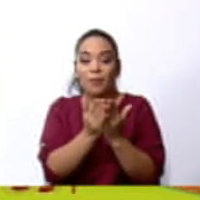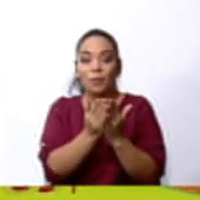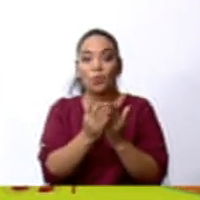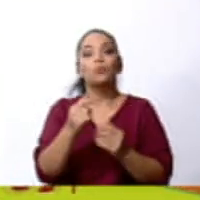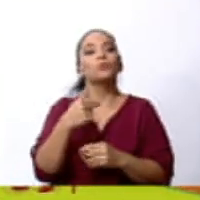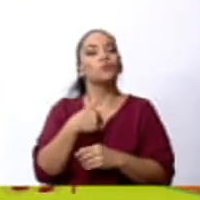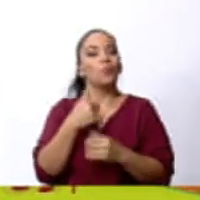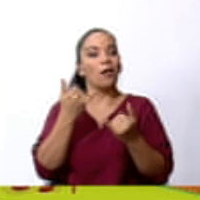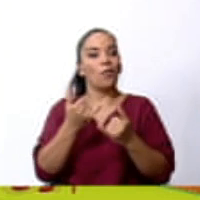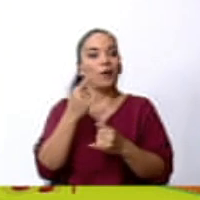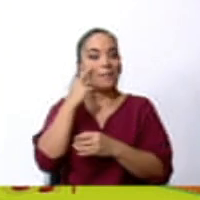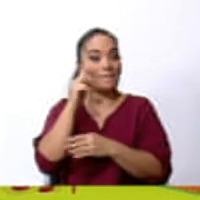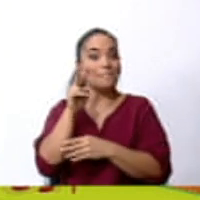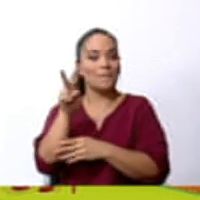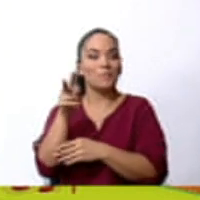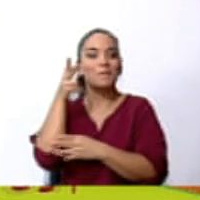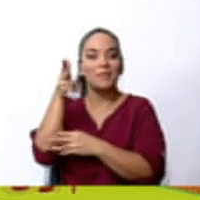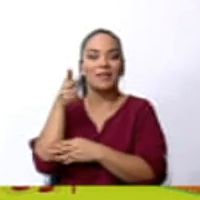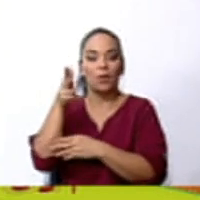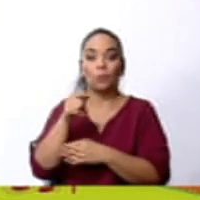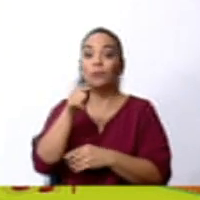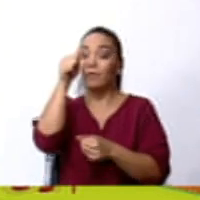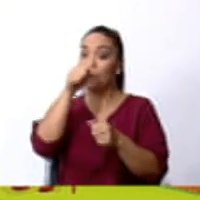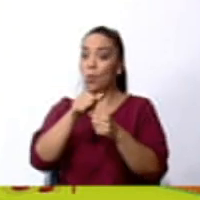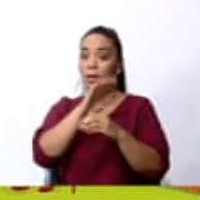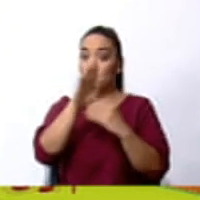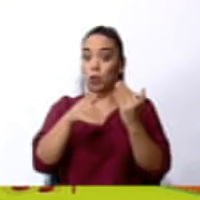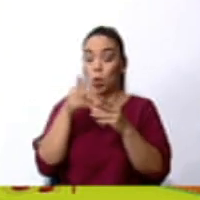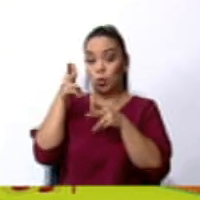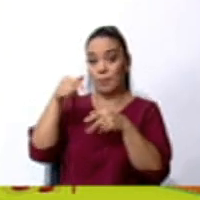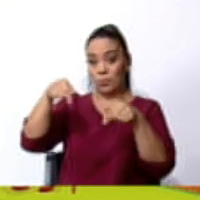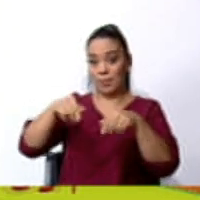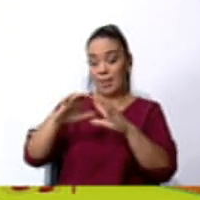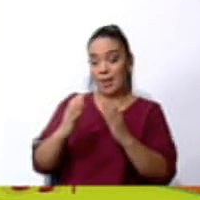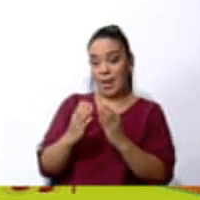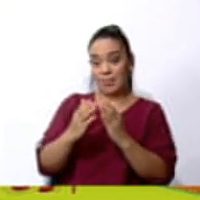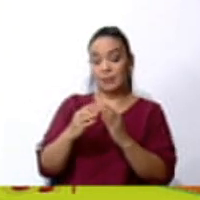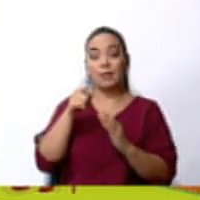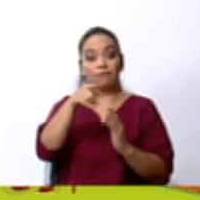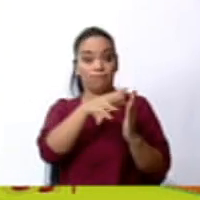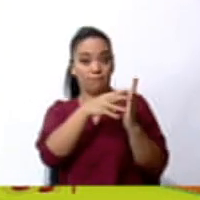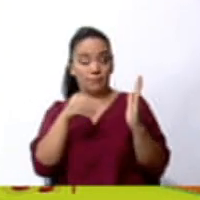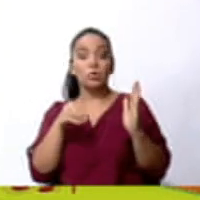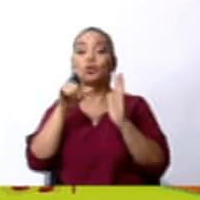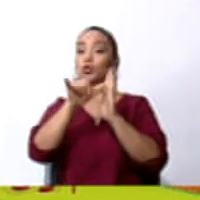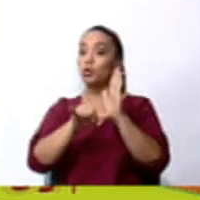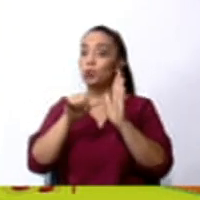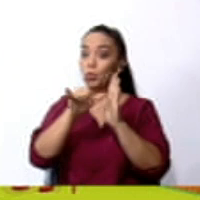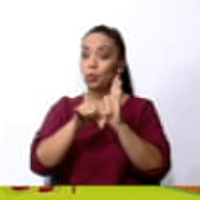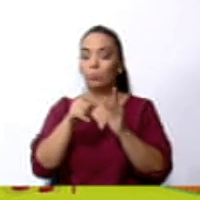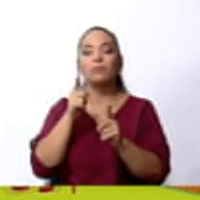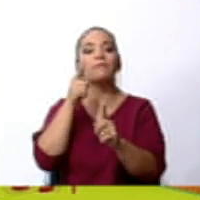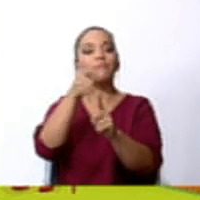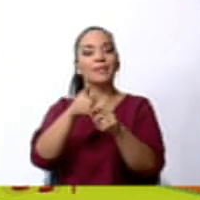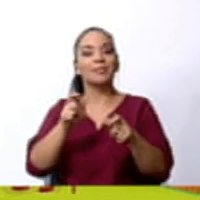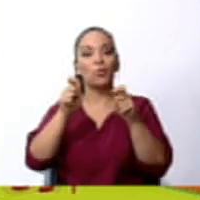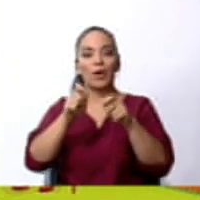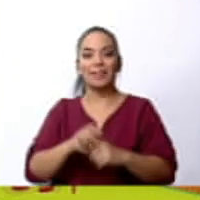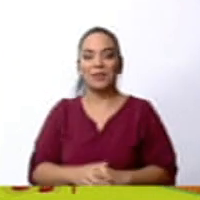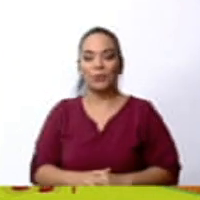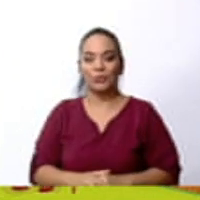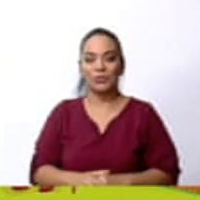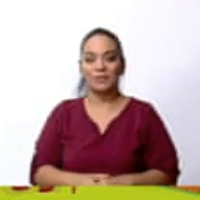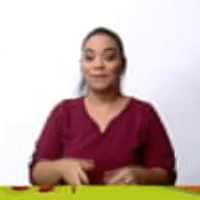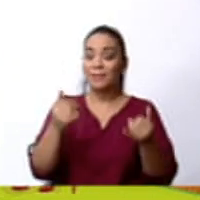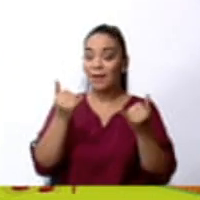tengo el siguiente video. Todos los videos que vemos en la clase del día de hoy son tomados de YouTube con fines educativos. Así que